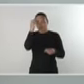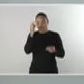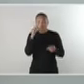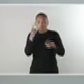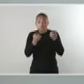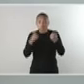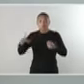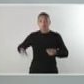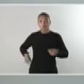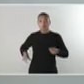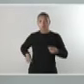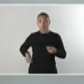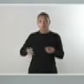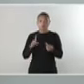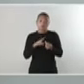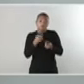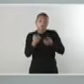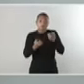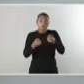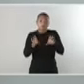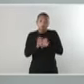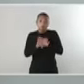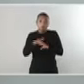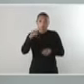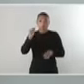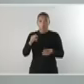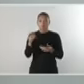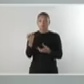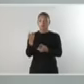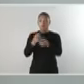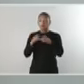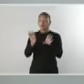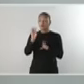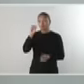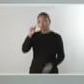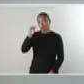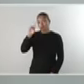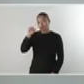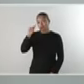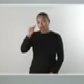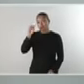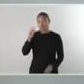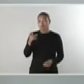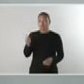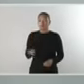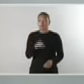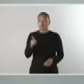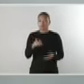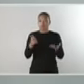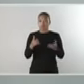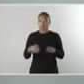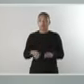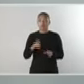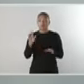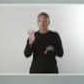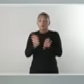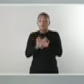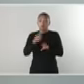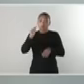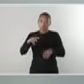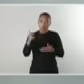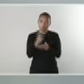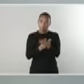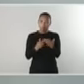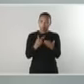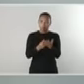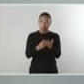además de forma demos el sistema de contrataciones públicas vamos a crear el plan anticorrupción más grande de Tamaulipas en